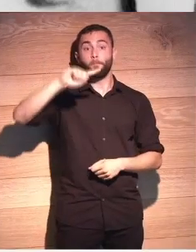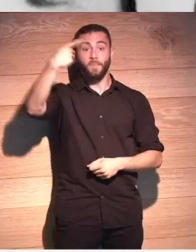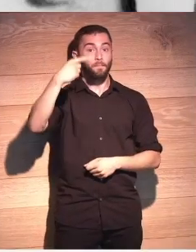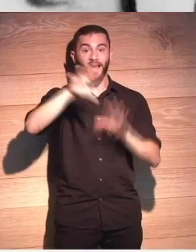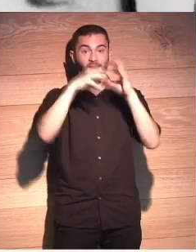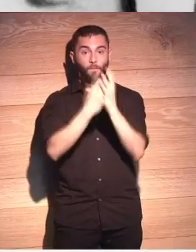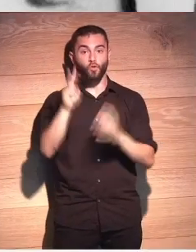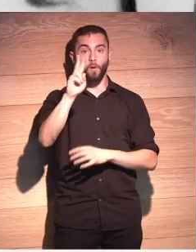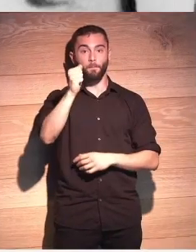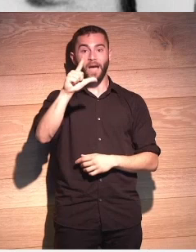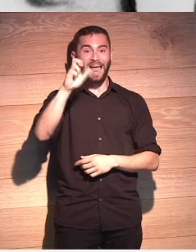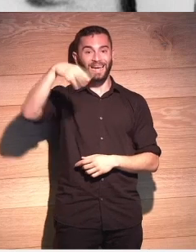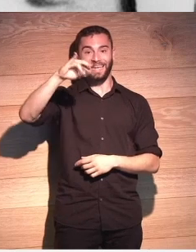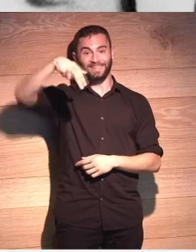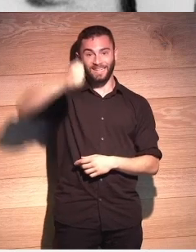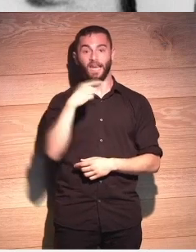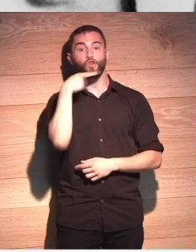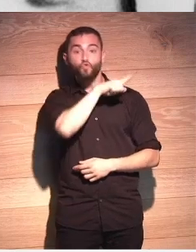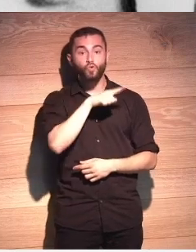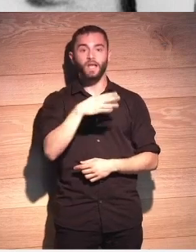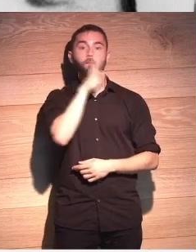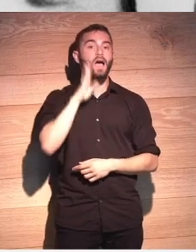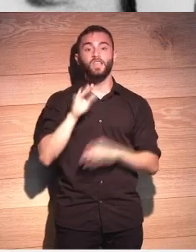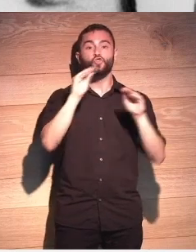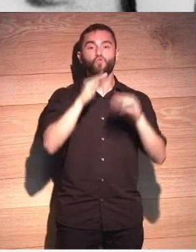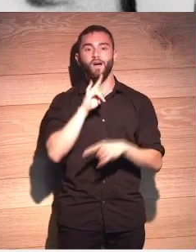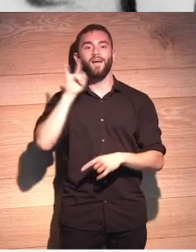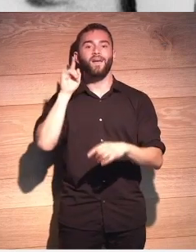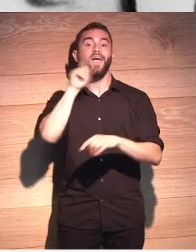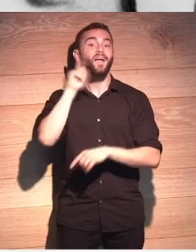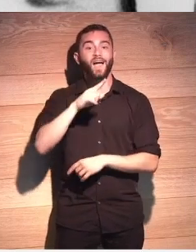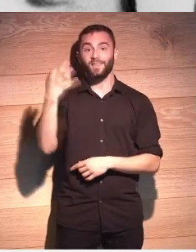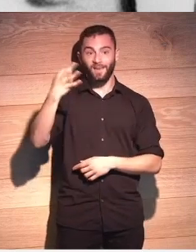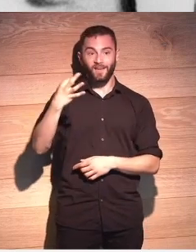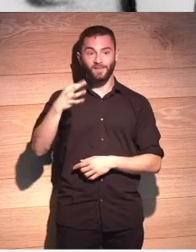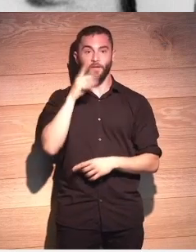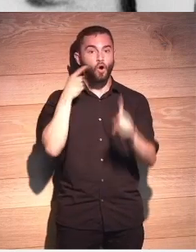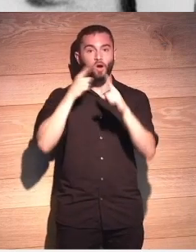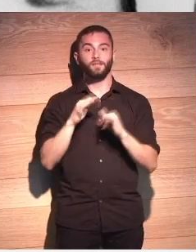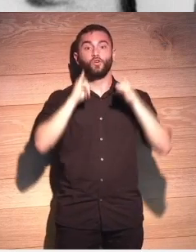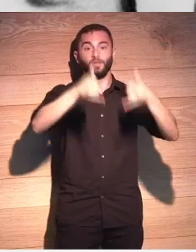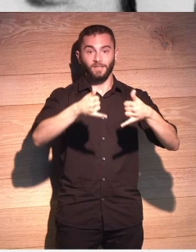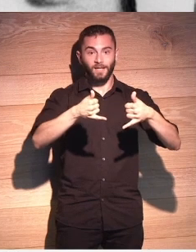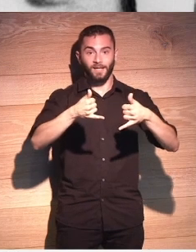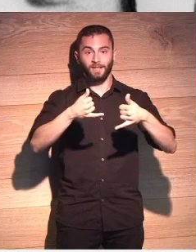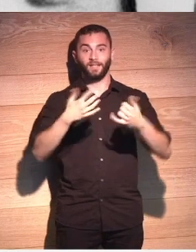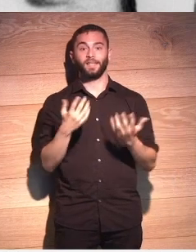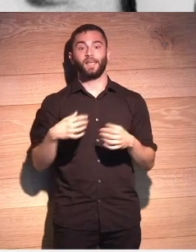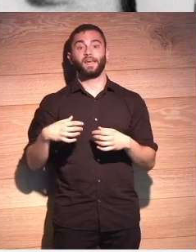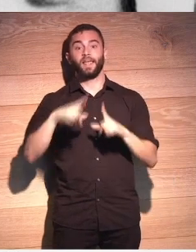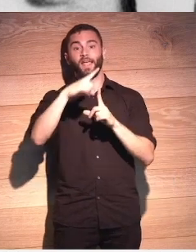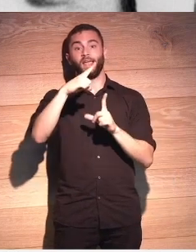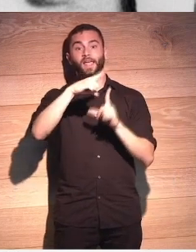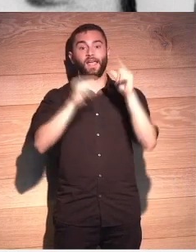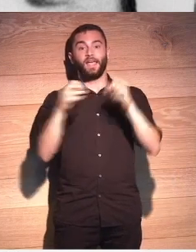y tuvo que engañar a su madre para llegar ahí. Y la siguiente astronauta que cruzó al espacio es una norteamericana, que